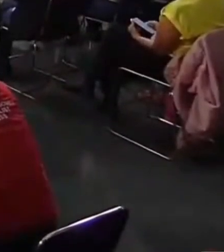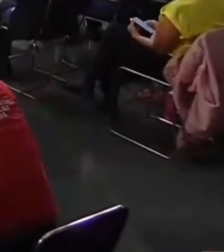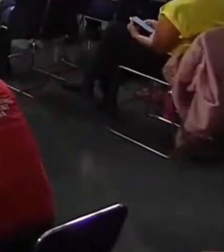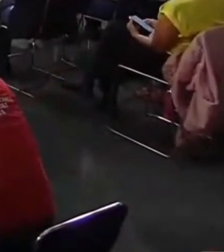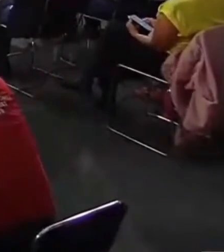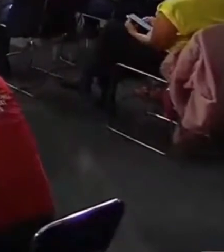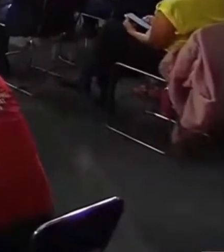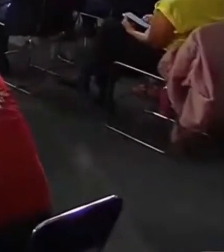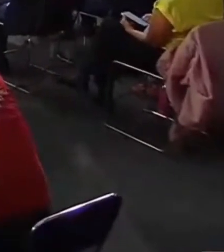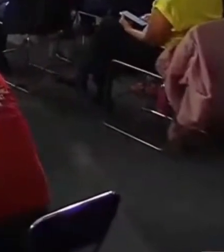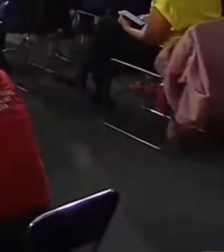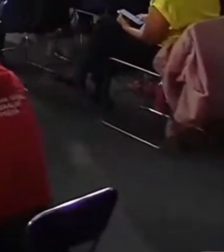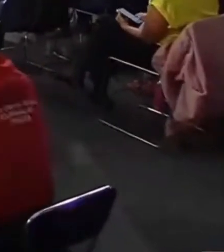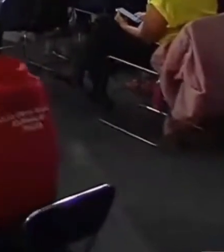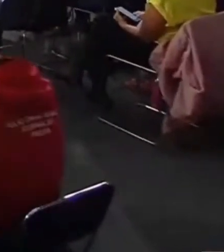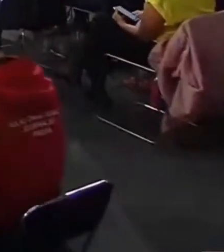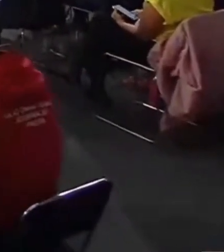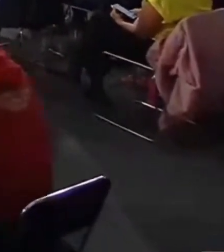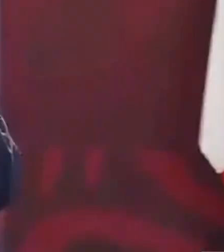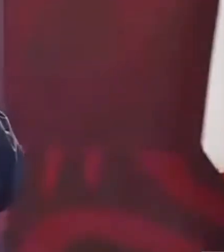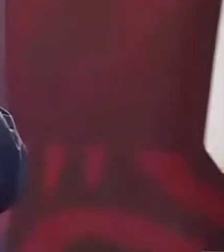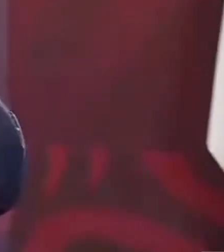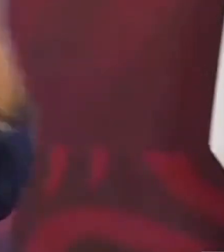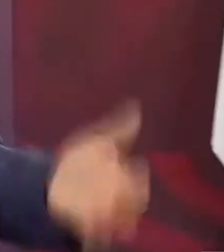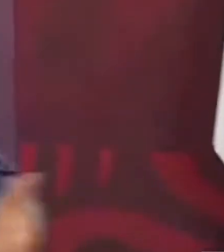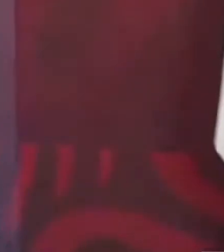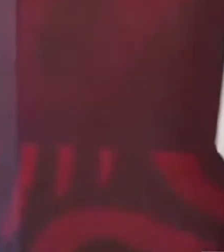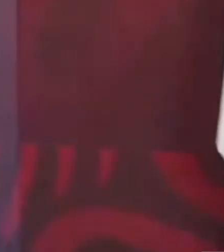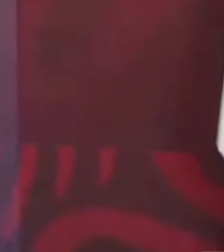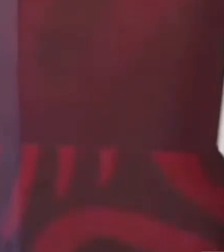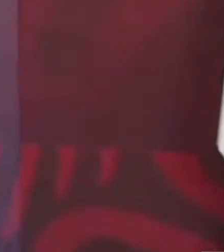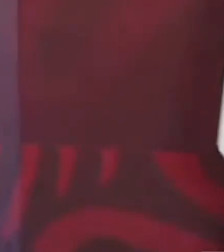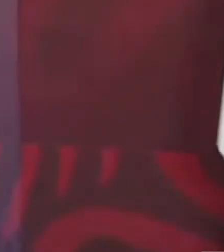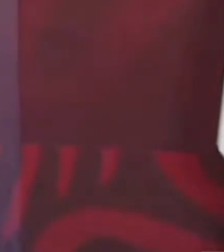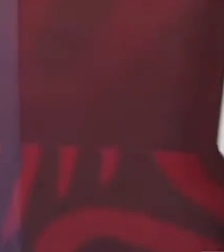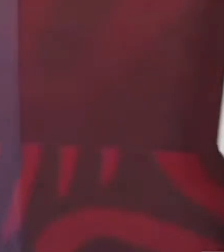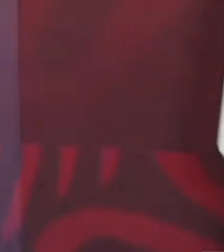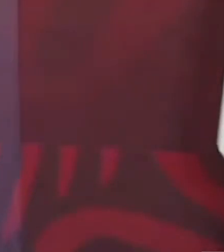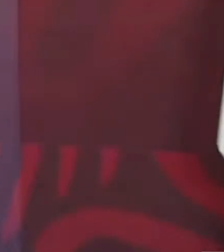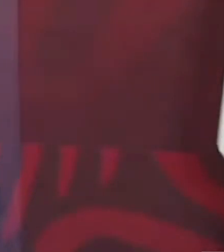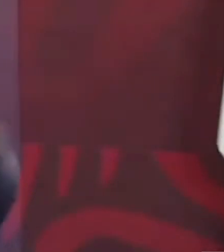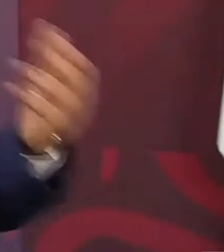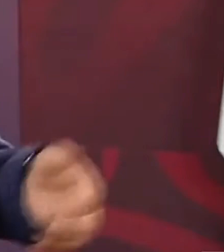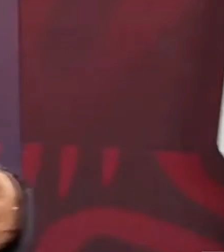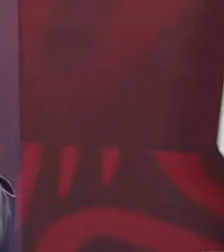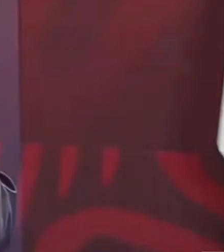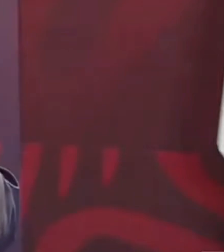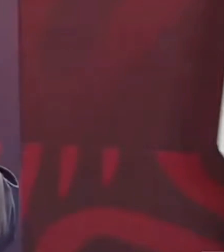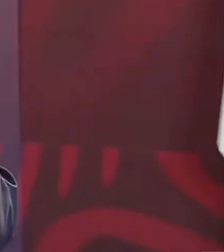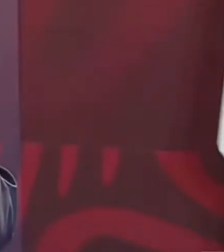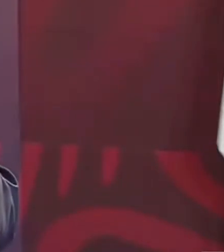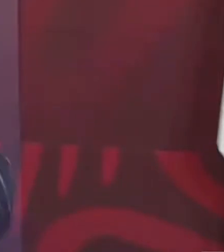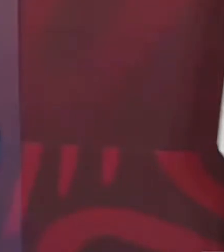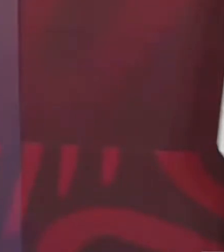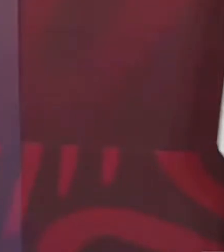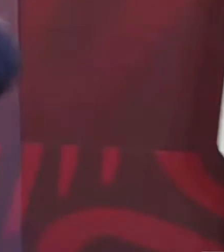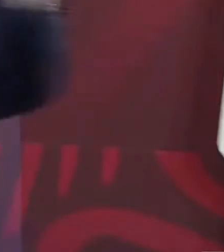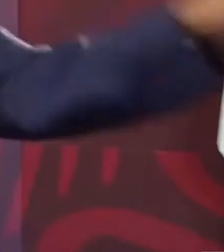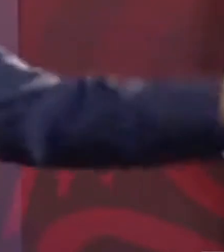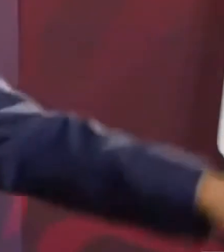Y se presentaron denuncias y amparos.